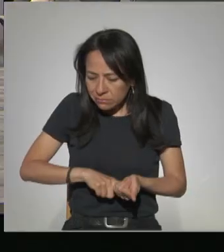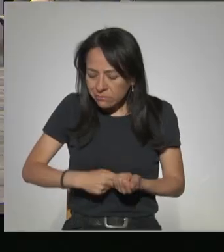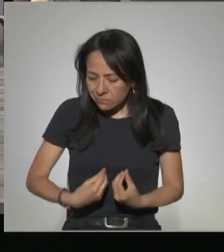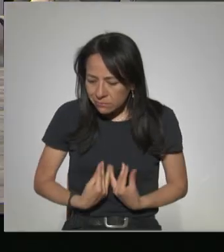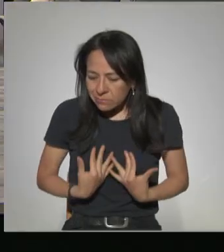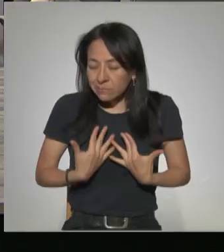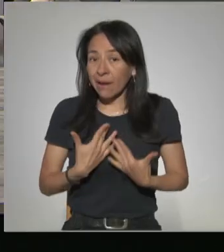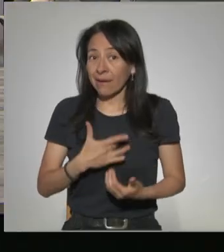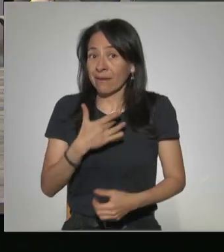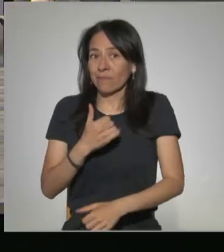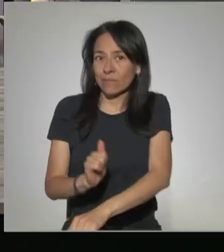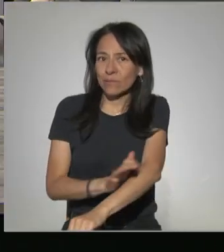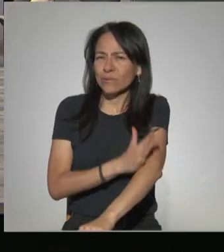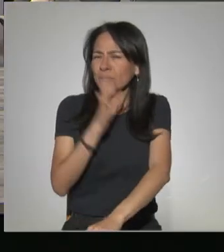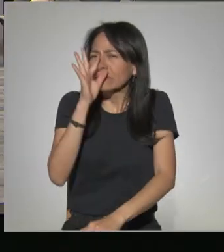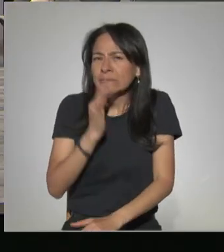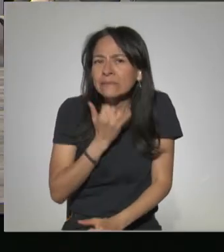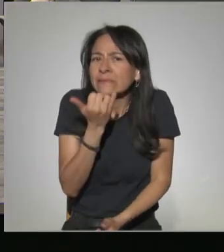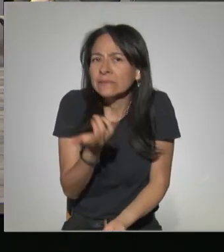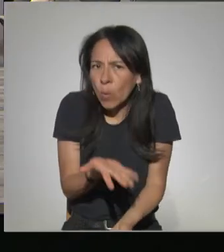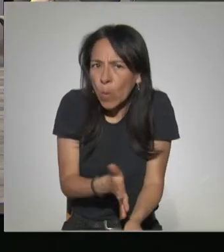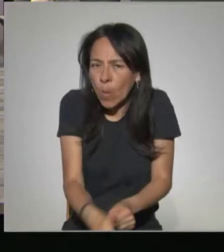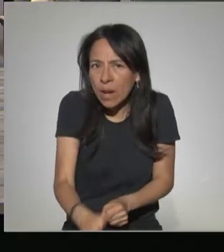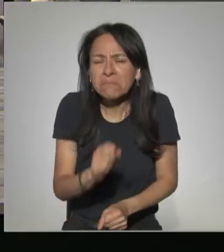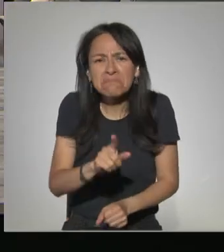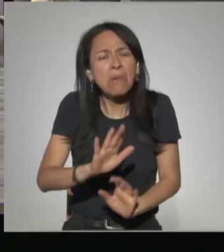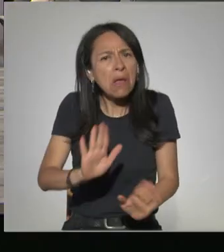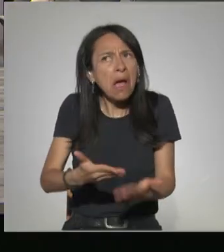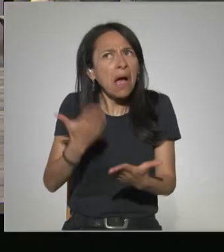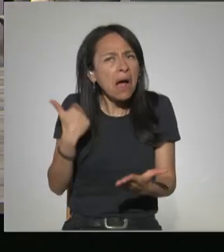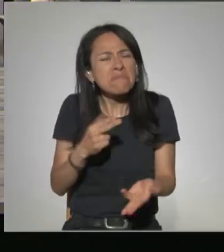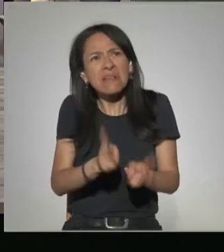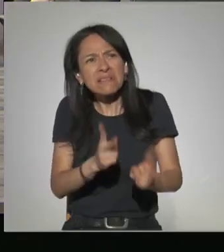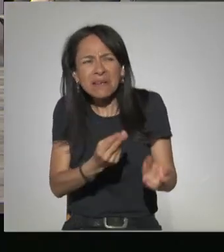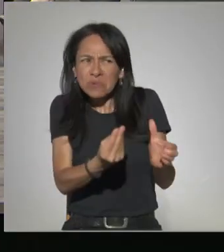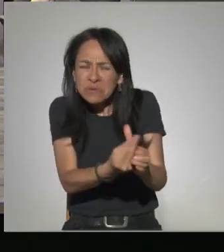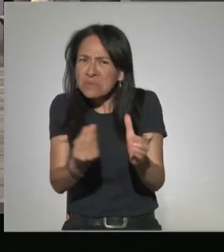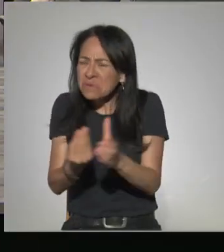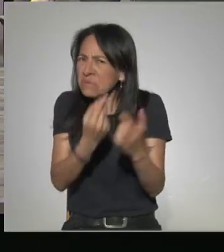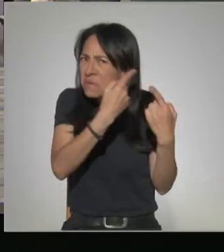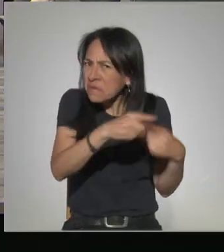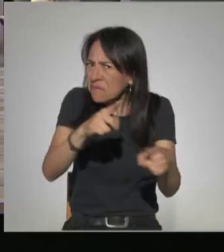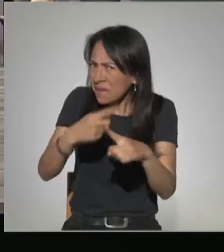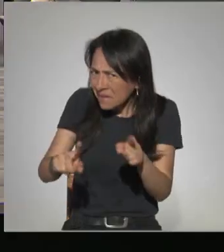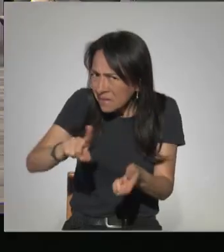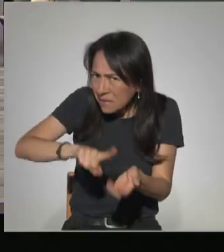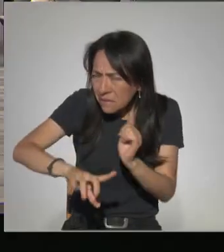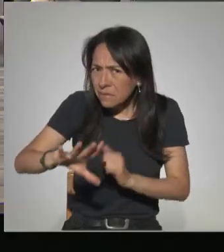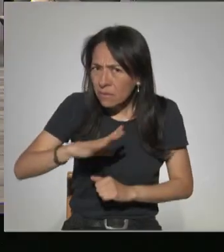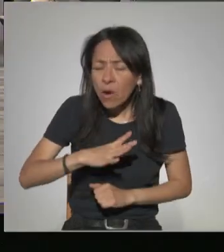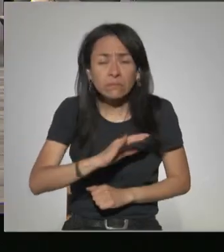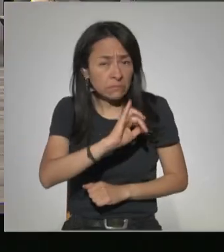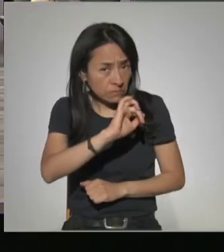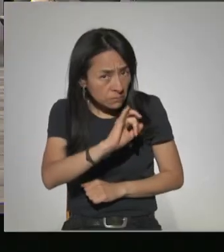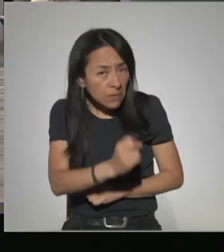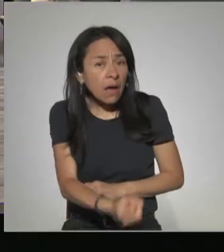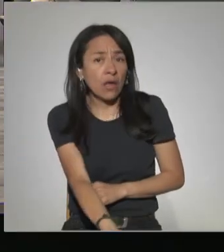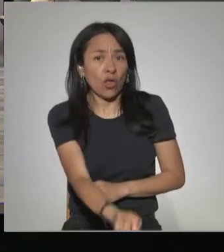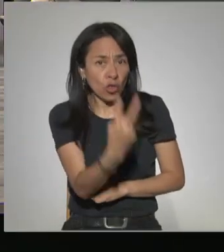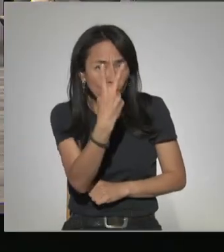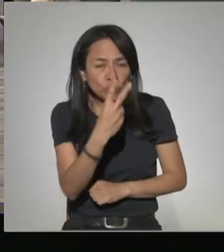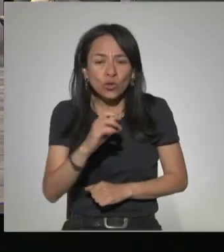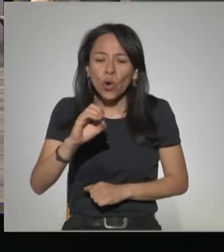estábamos diciendo que posiblemente hay diferentes tipos de cortisol. Sí, hay dos tipos. El